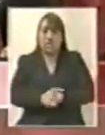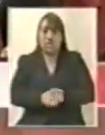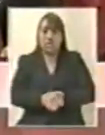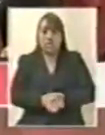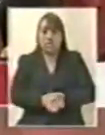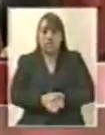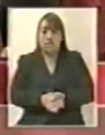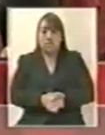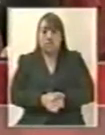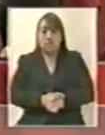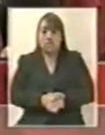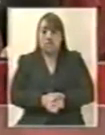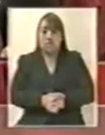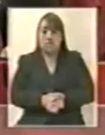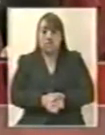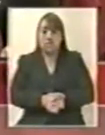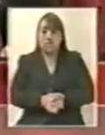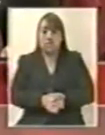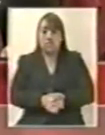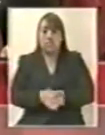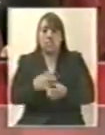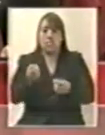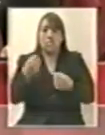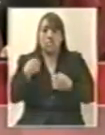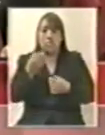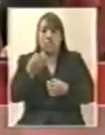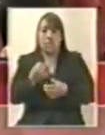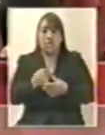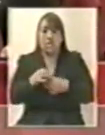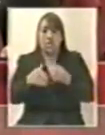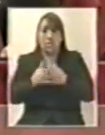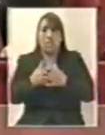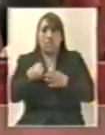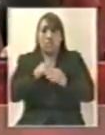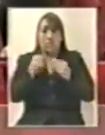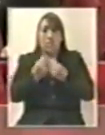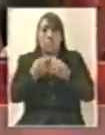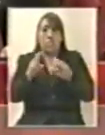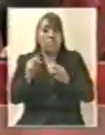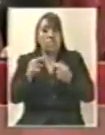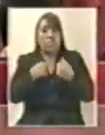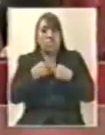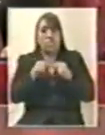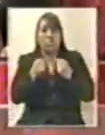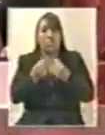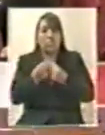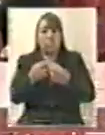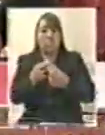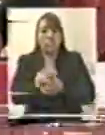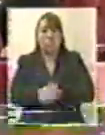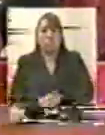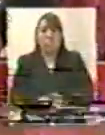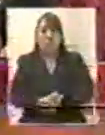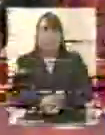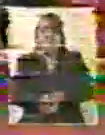las bancadas no representan partidos. Algo así como el Parlamento se articula y